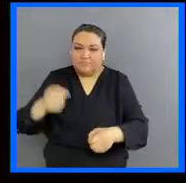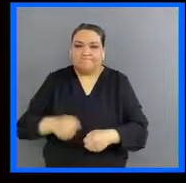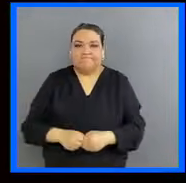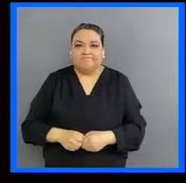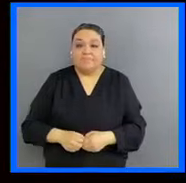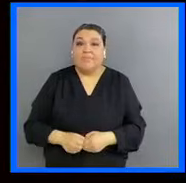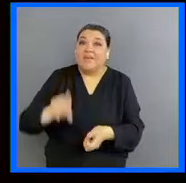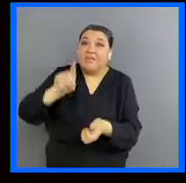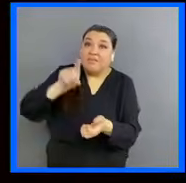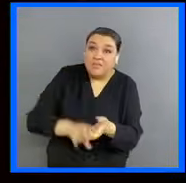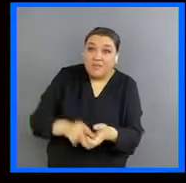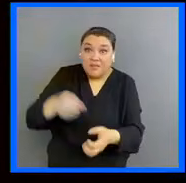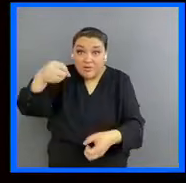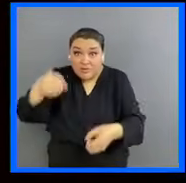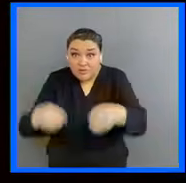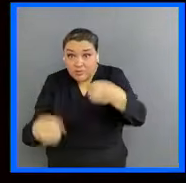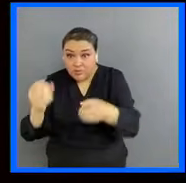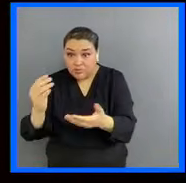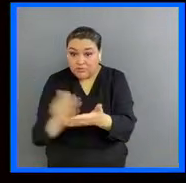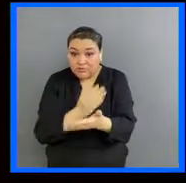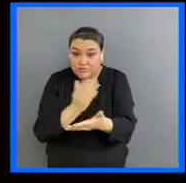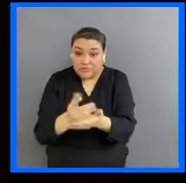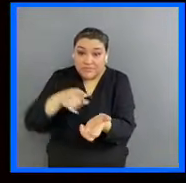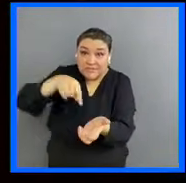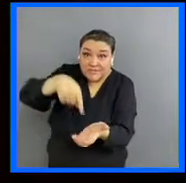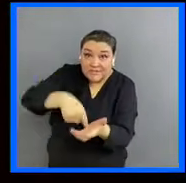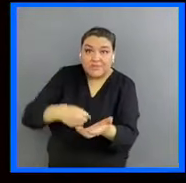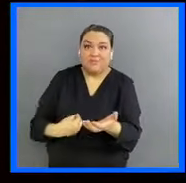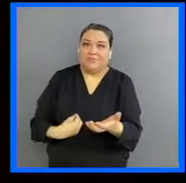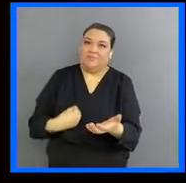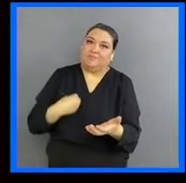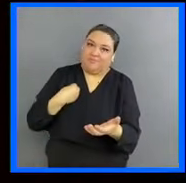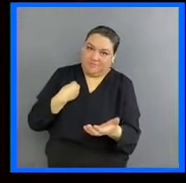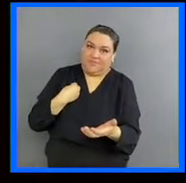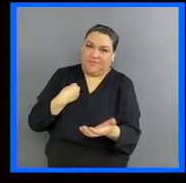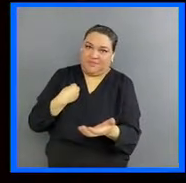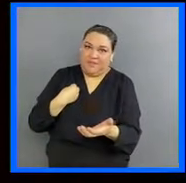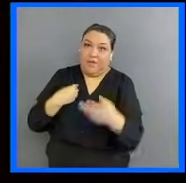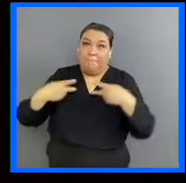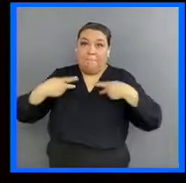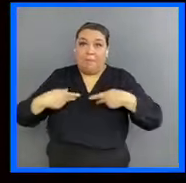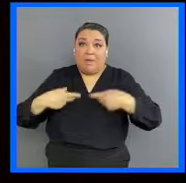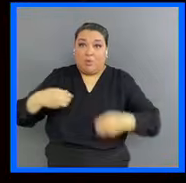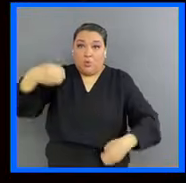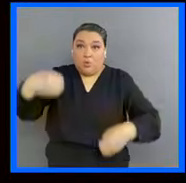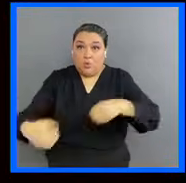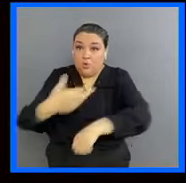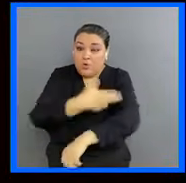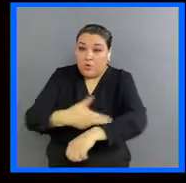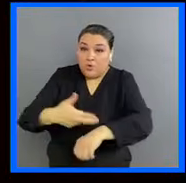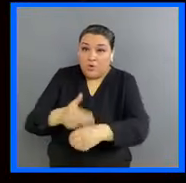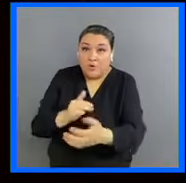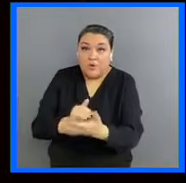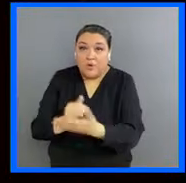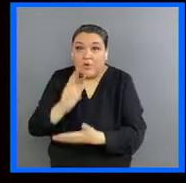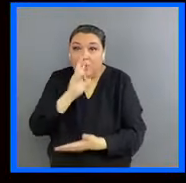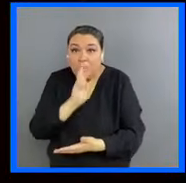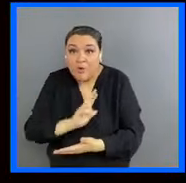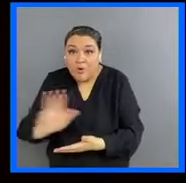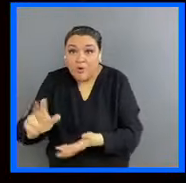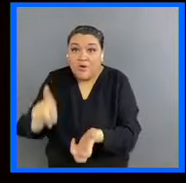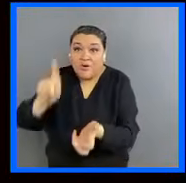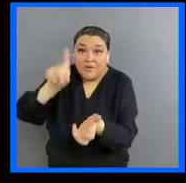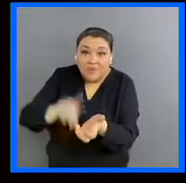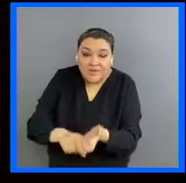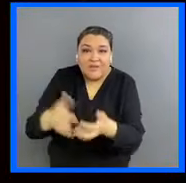expediente hay una vida, detrás de cada trámite hay una historia y detrás de